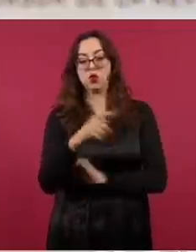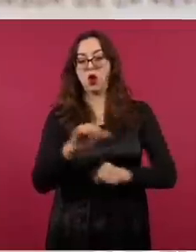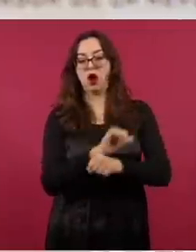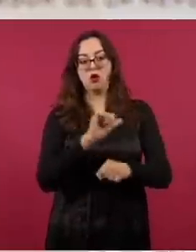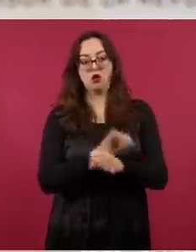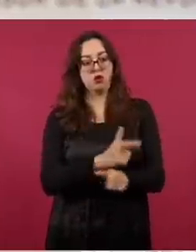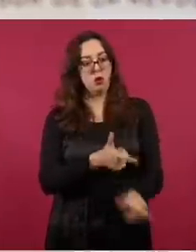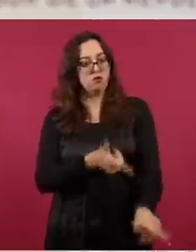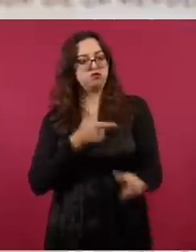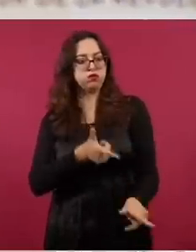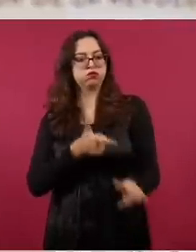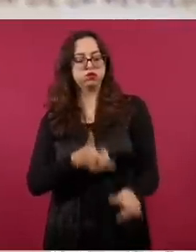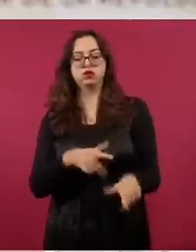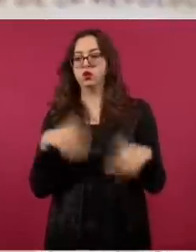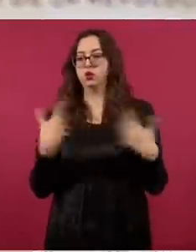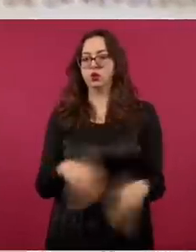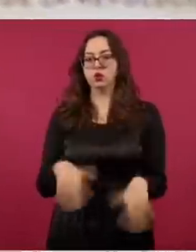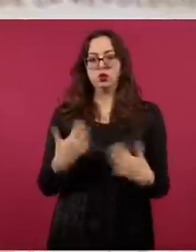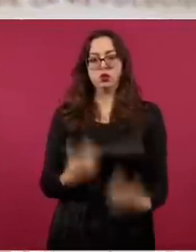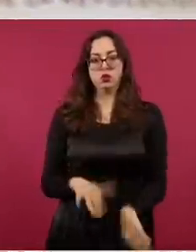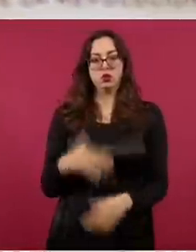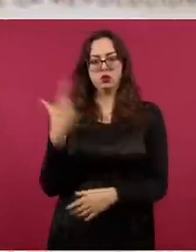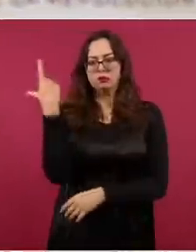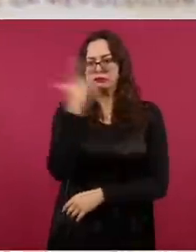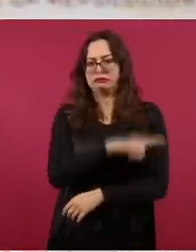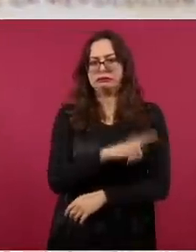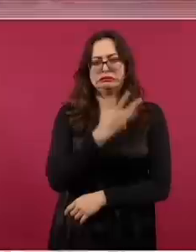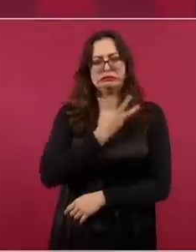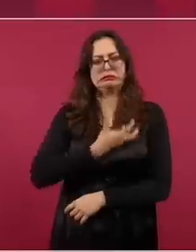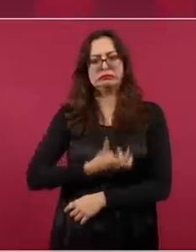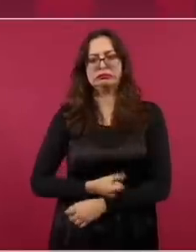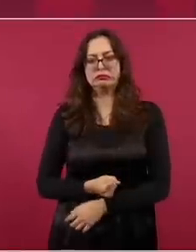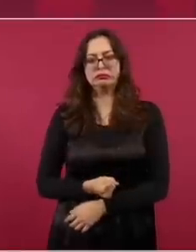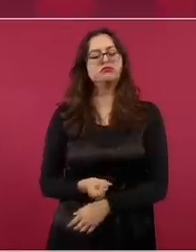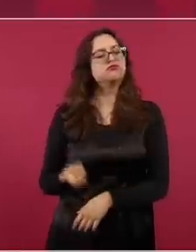investigación a fondo